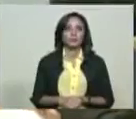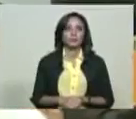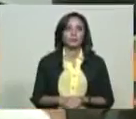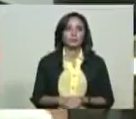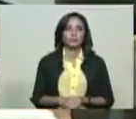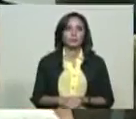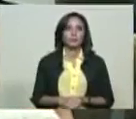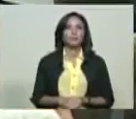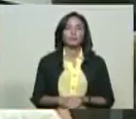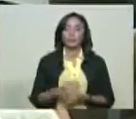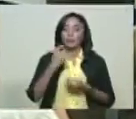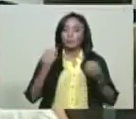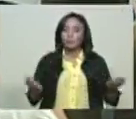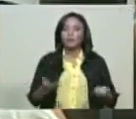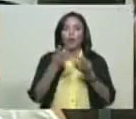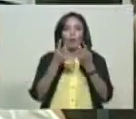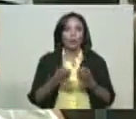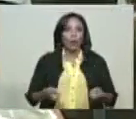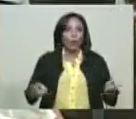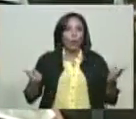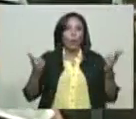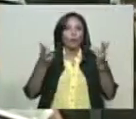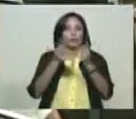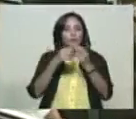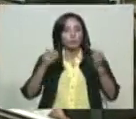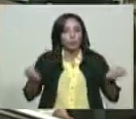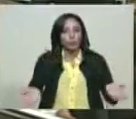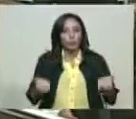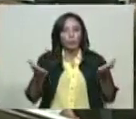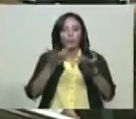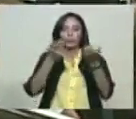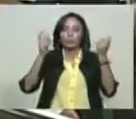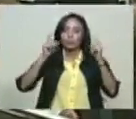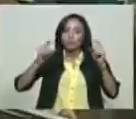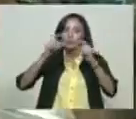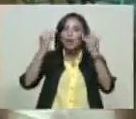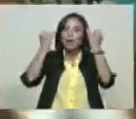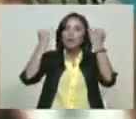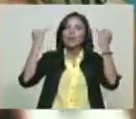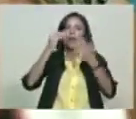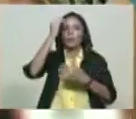hay que sembrar valores hay que sembrar ideas